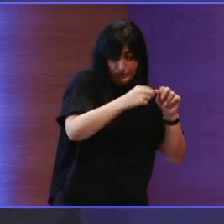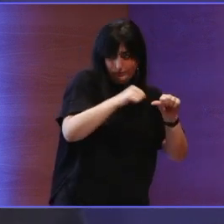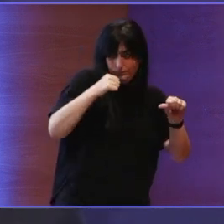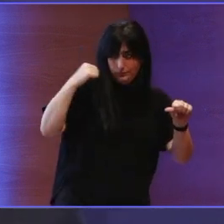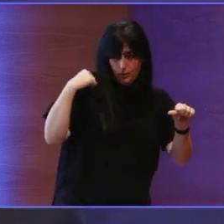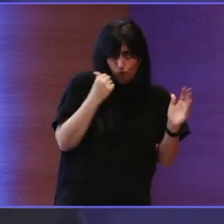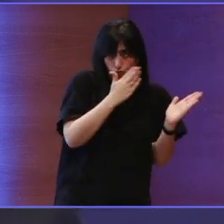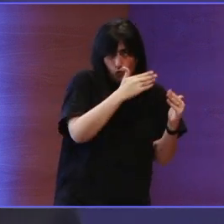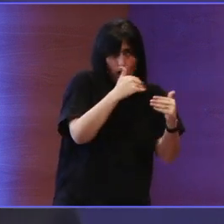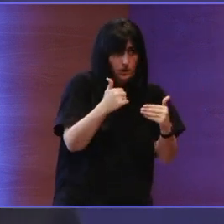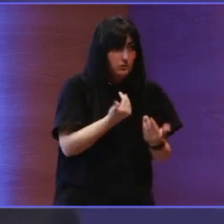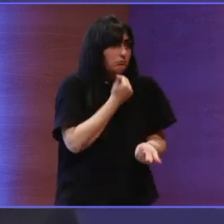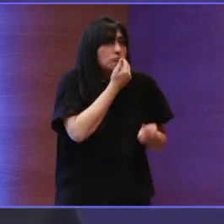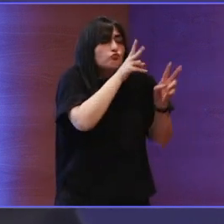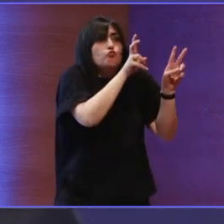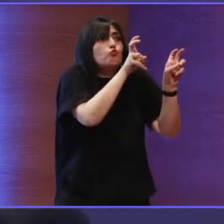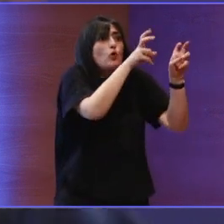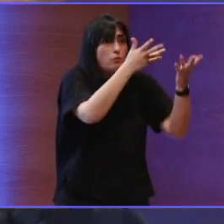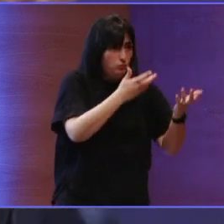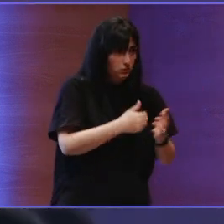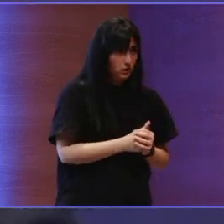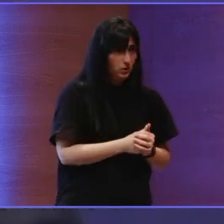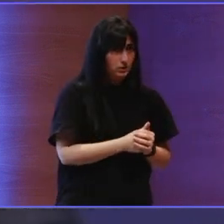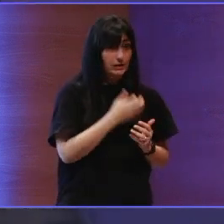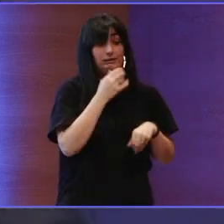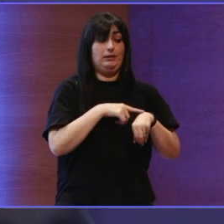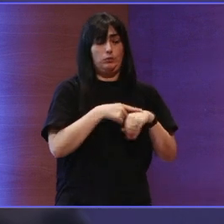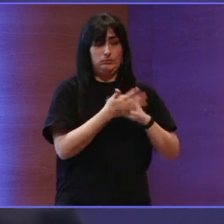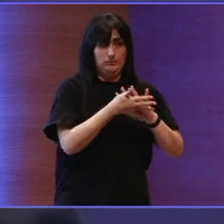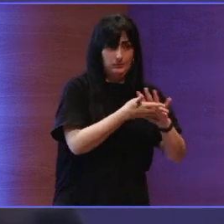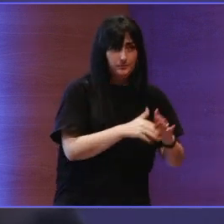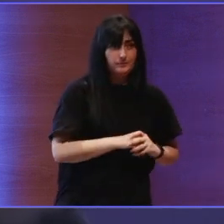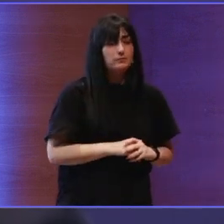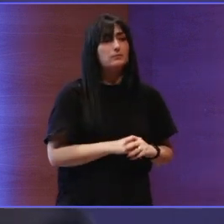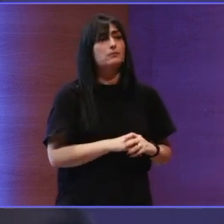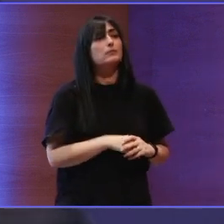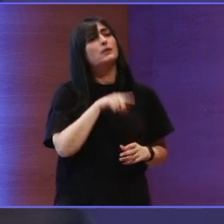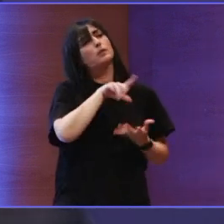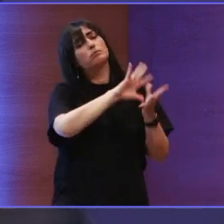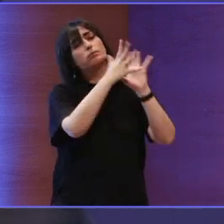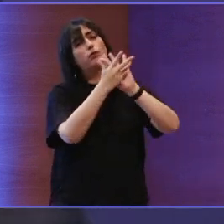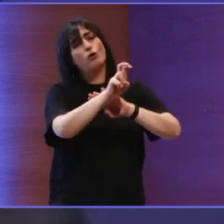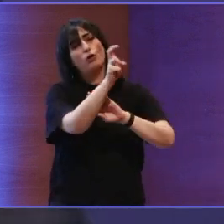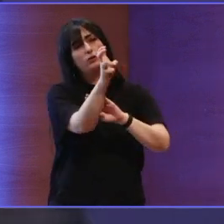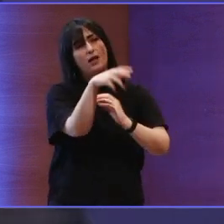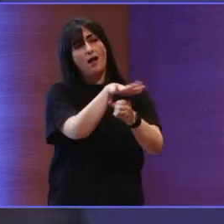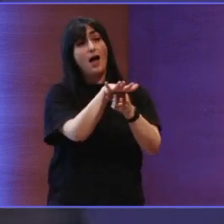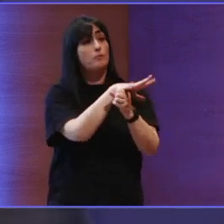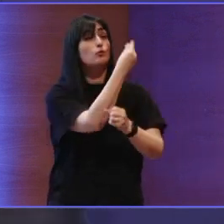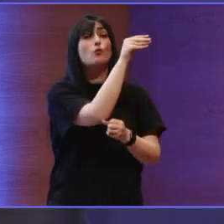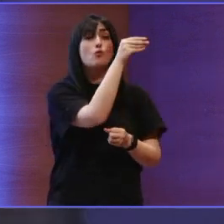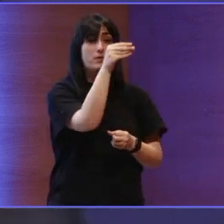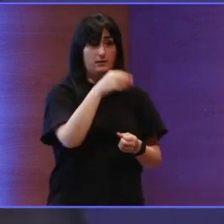nuevo con nuevos paradigmas etcétera Luego hablaremos si me da tiempo de Las evaluaciones hicimos otra transformación en el ámbito de los